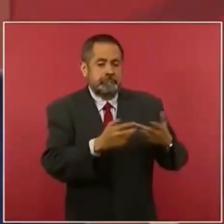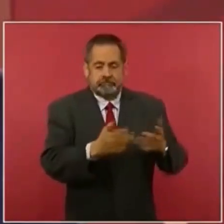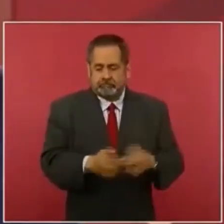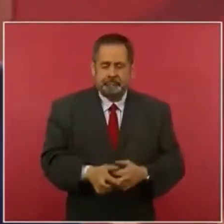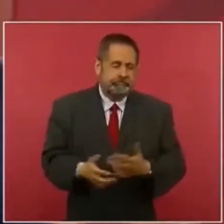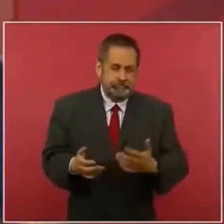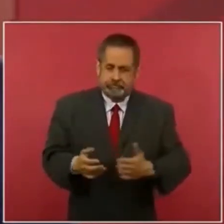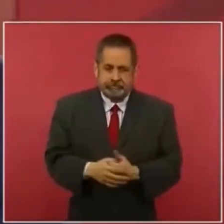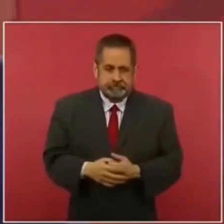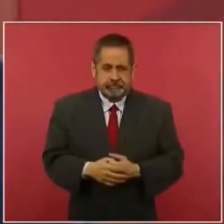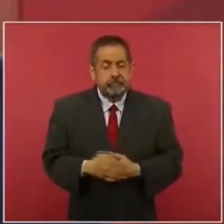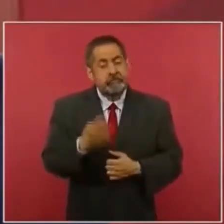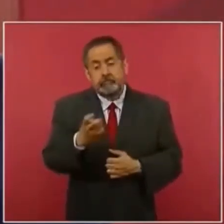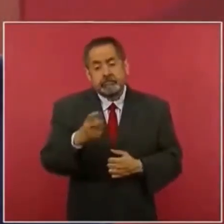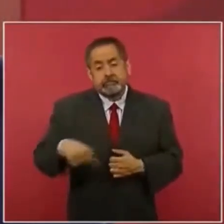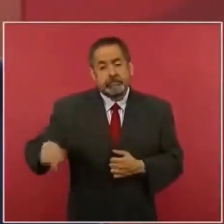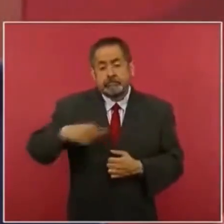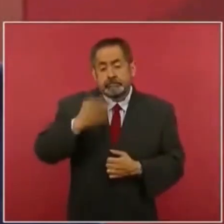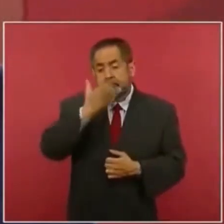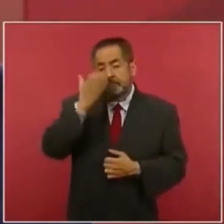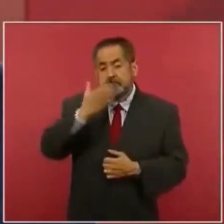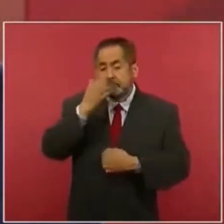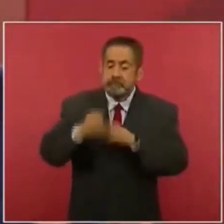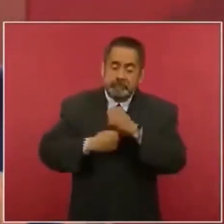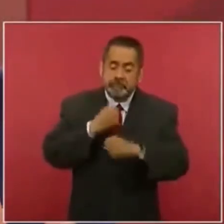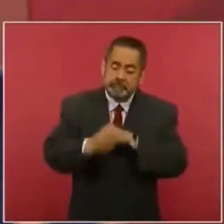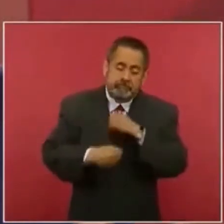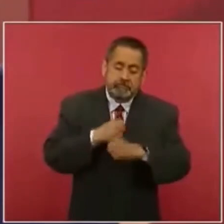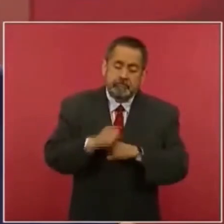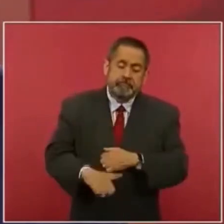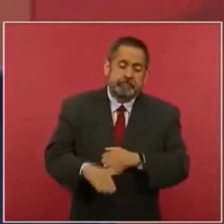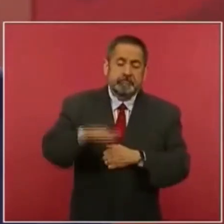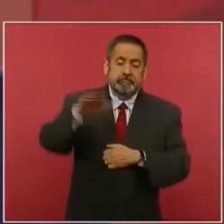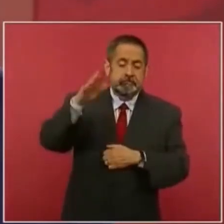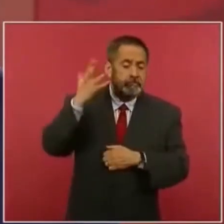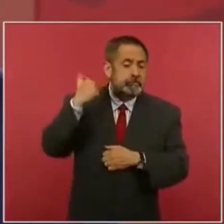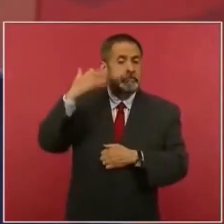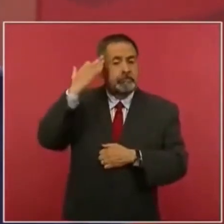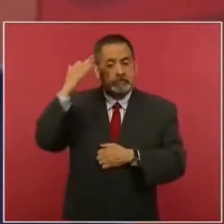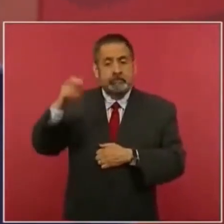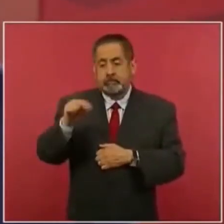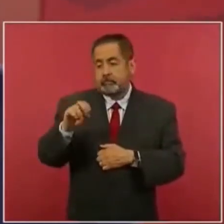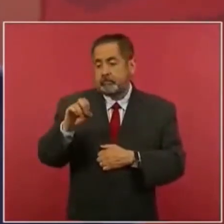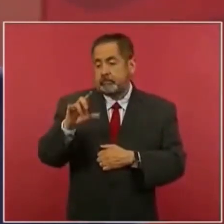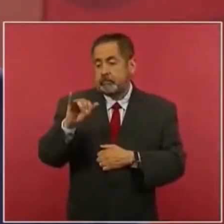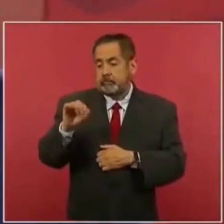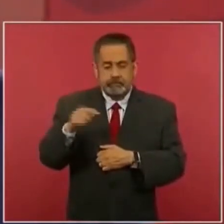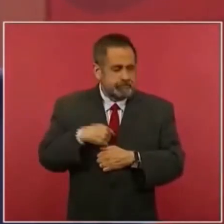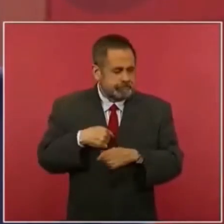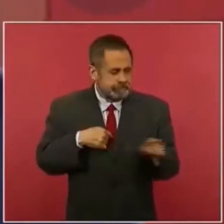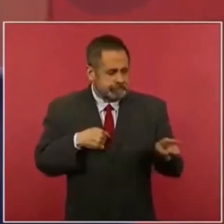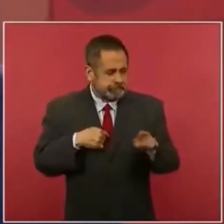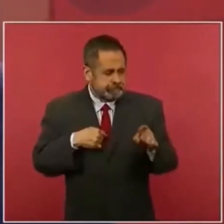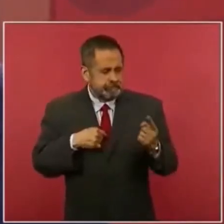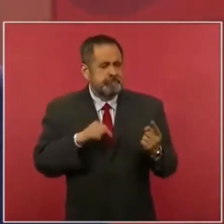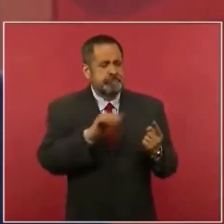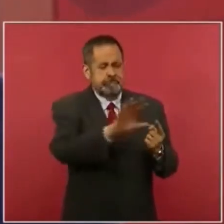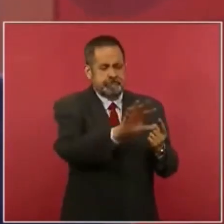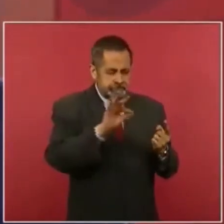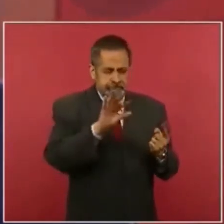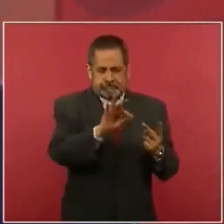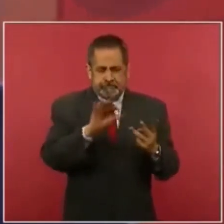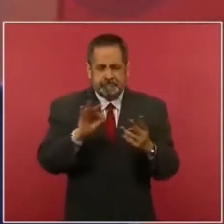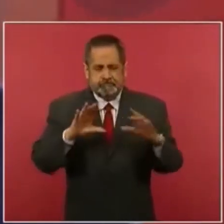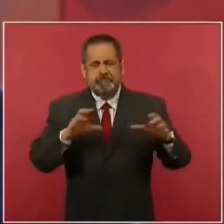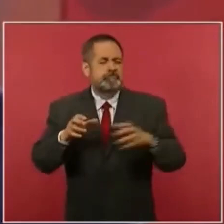Así los formaron, así los escogieron durante el periodo neoliberal o neoporfirista.